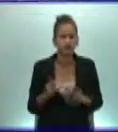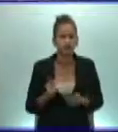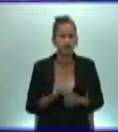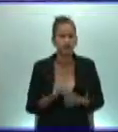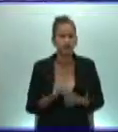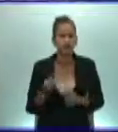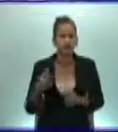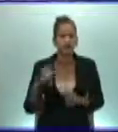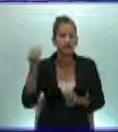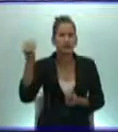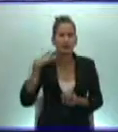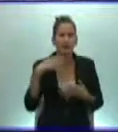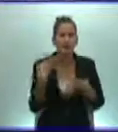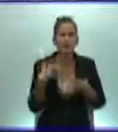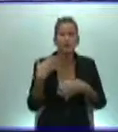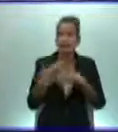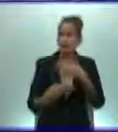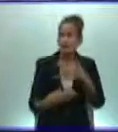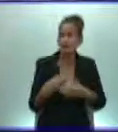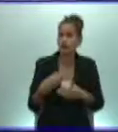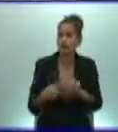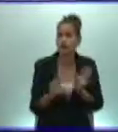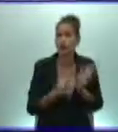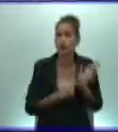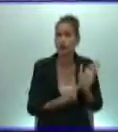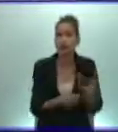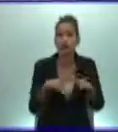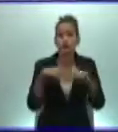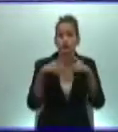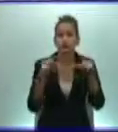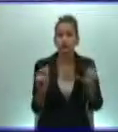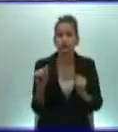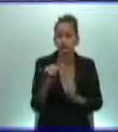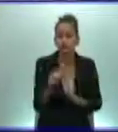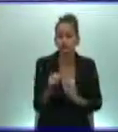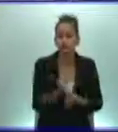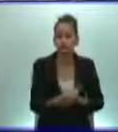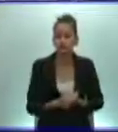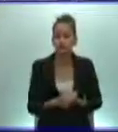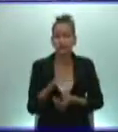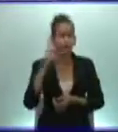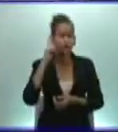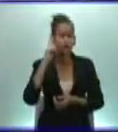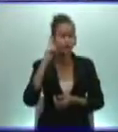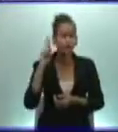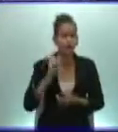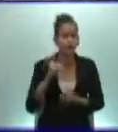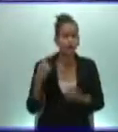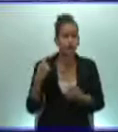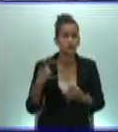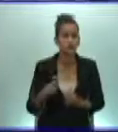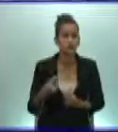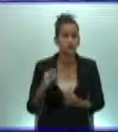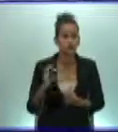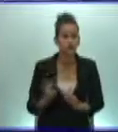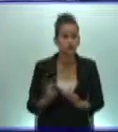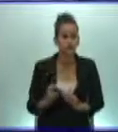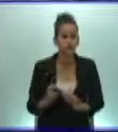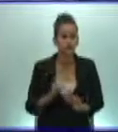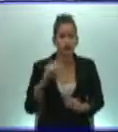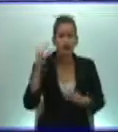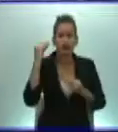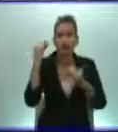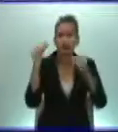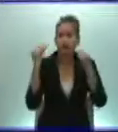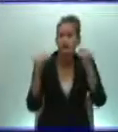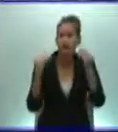procedimiento para demostrar que dos triángulos son iguales. Recuerda que siempre debes estar analizando los datos que